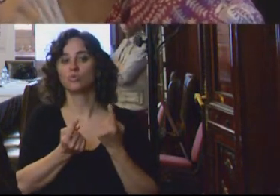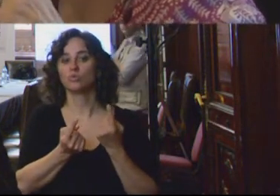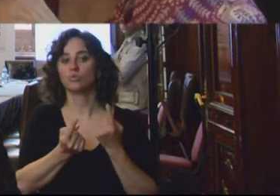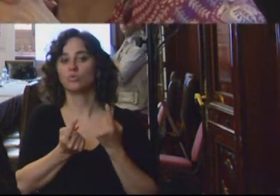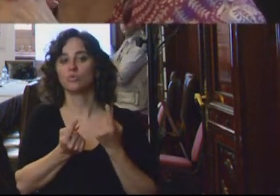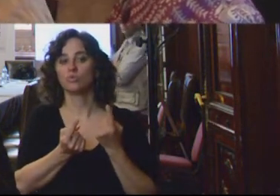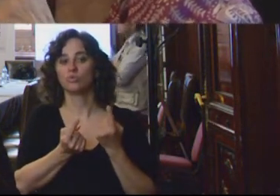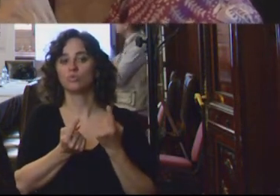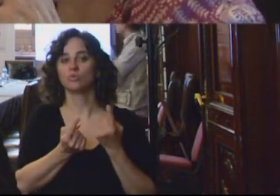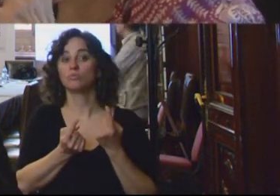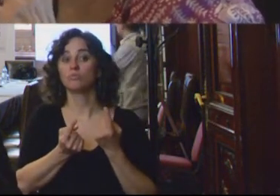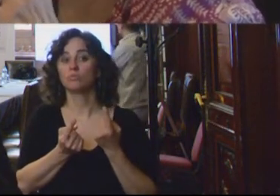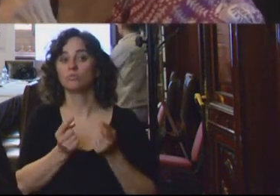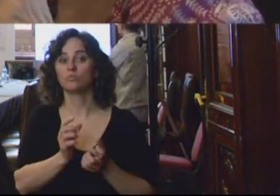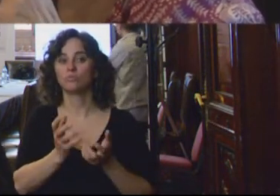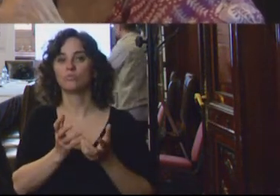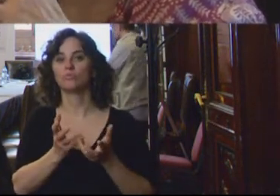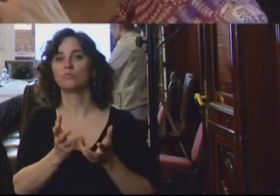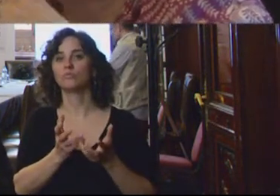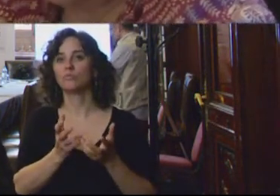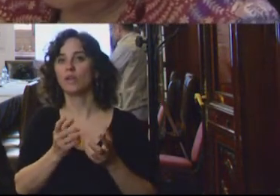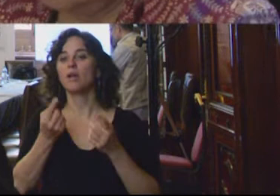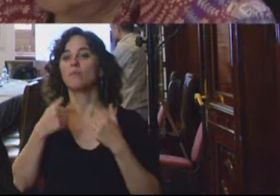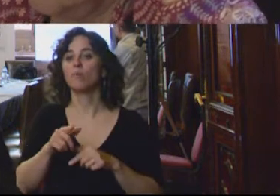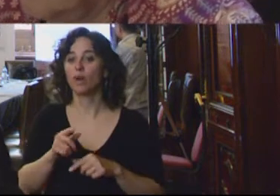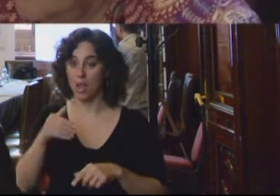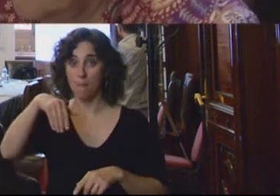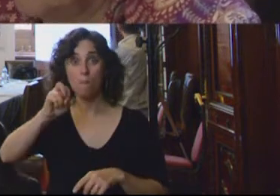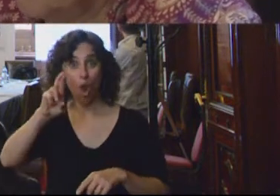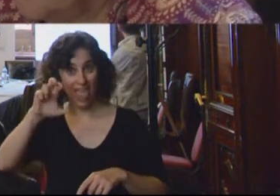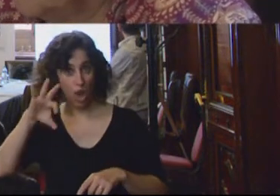porque la figura de Lenín Moreno también